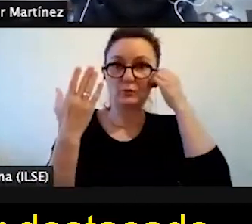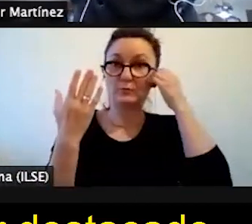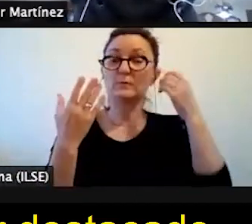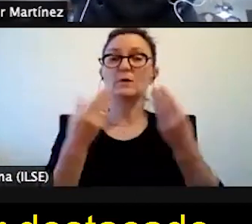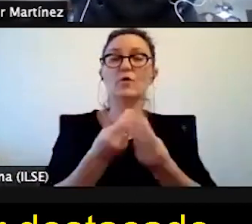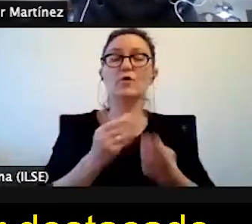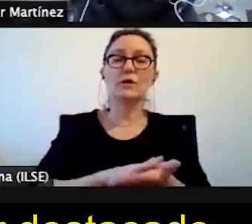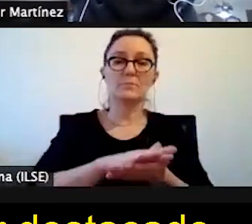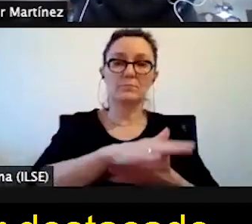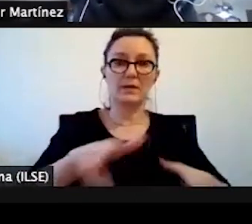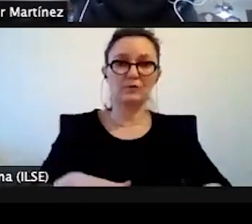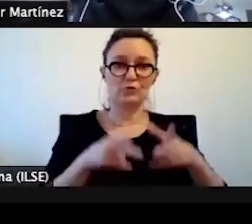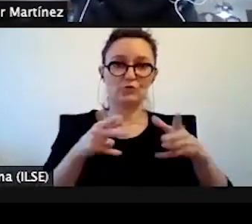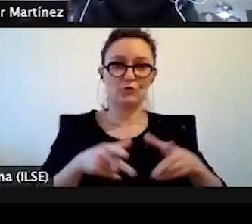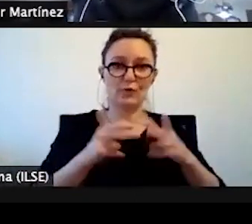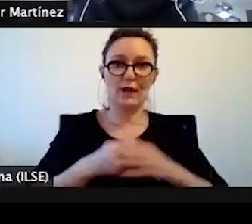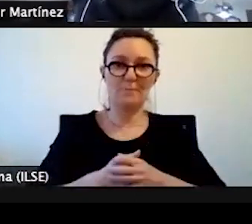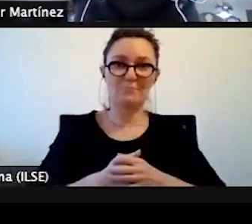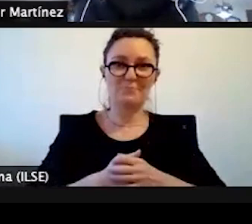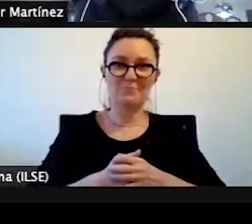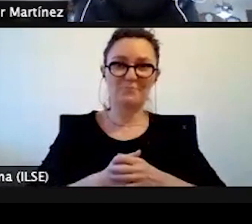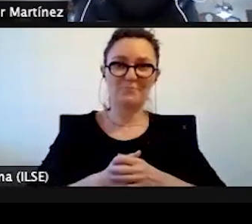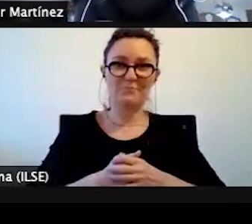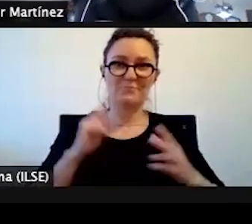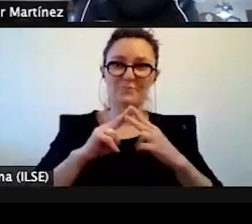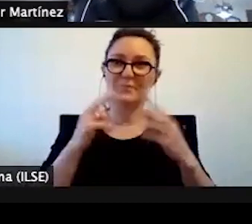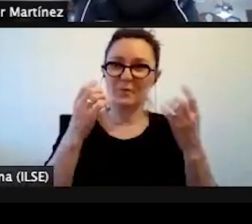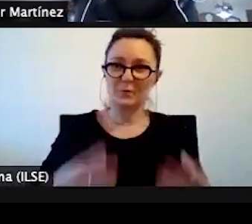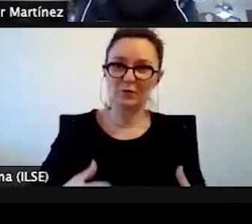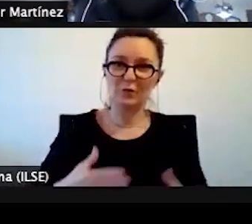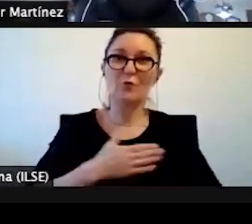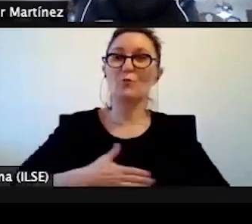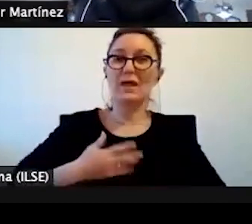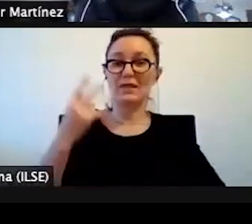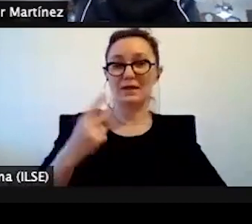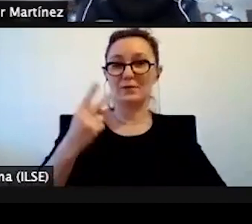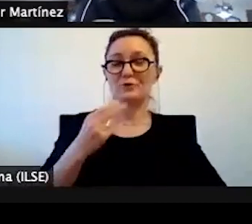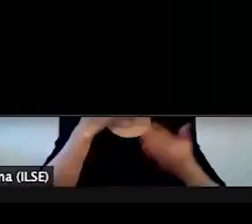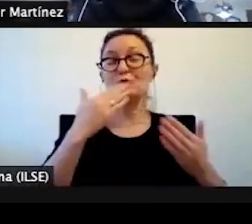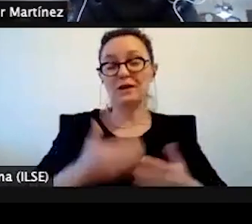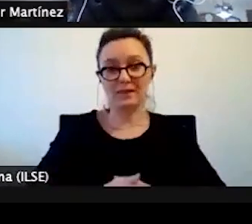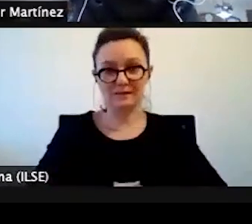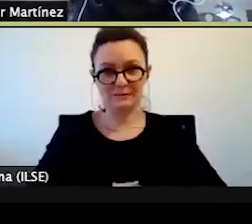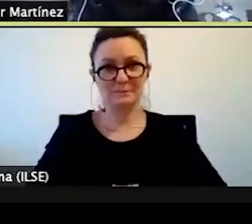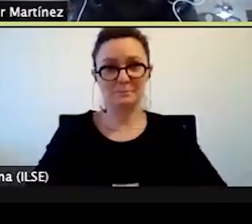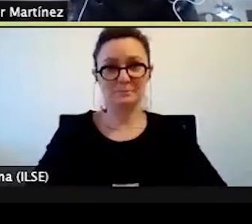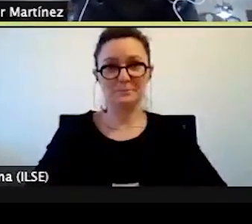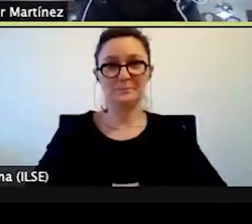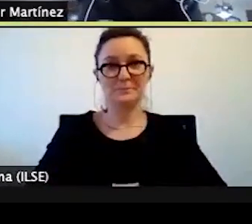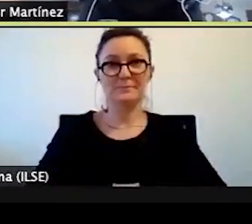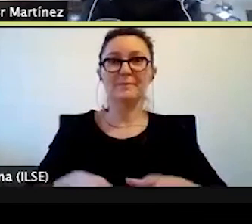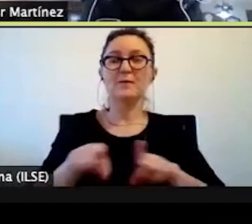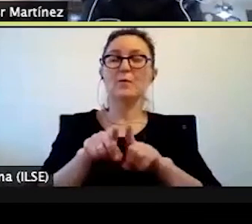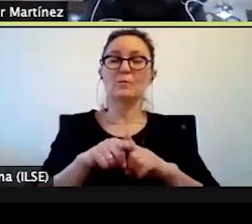social. Muy bien. Muchas gracias y un placer, Carlos y Javier. Muchísimas gracias. Muchas gracias. Igualmente, gracias. Hasta